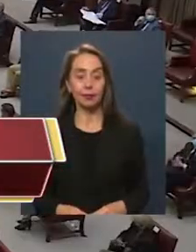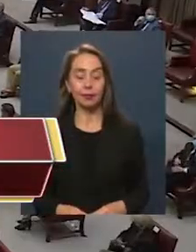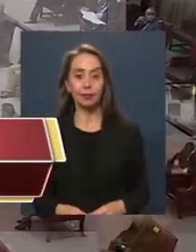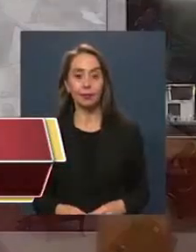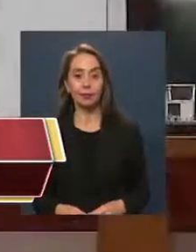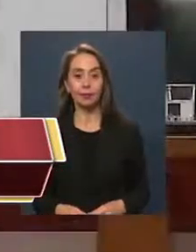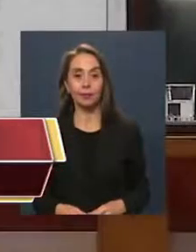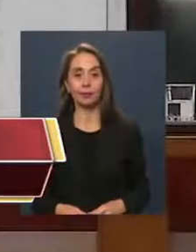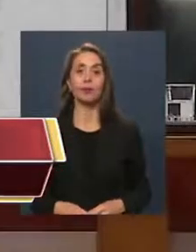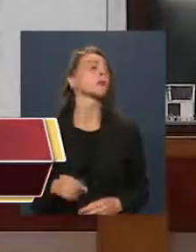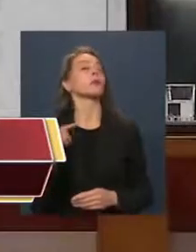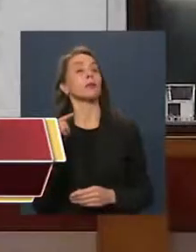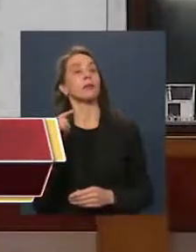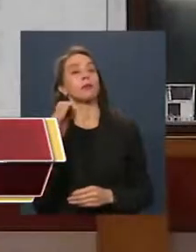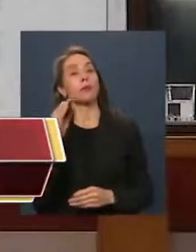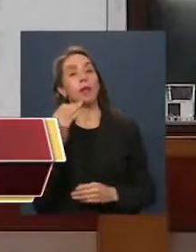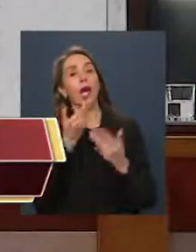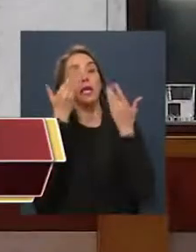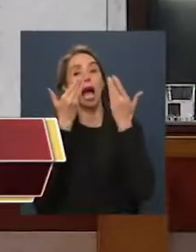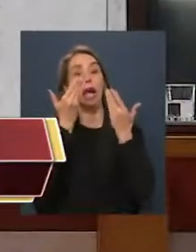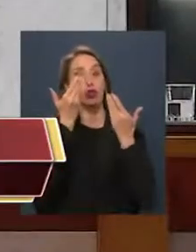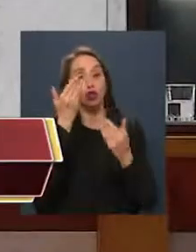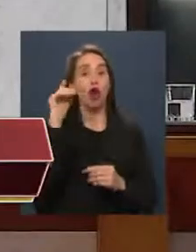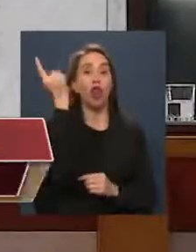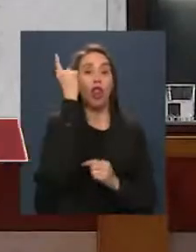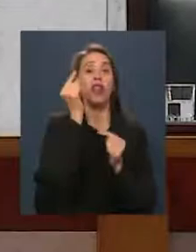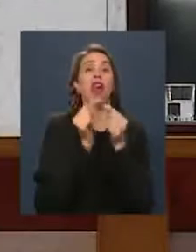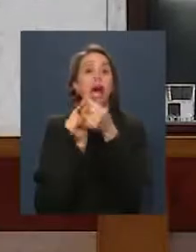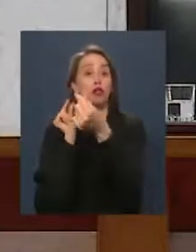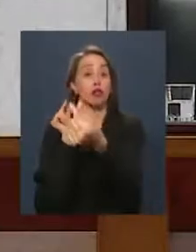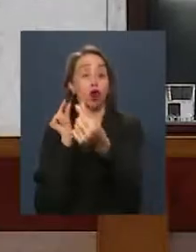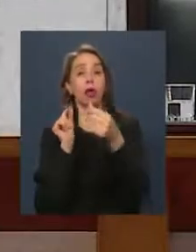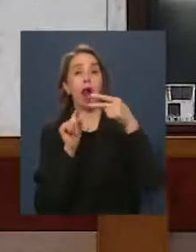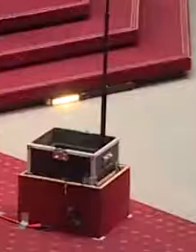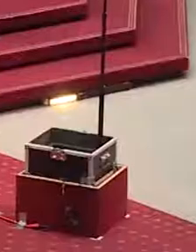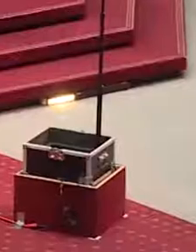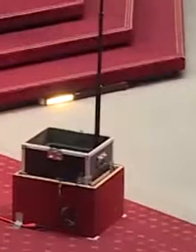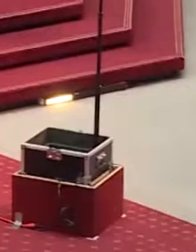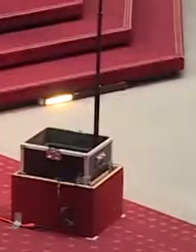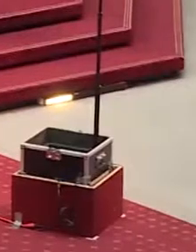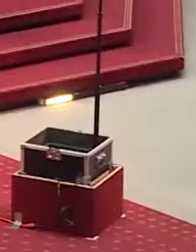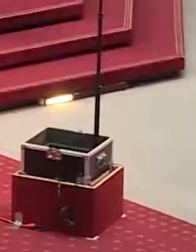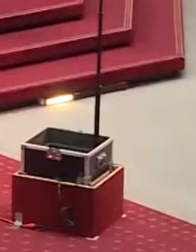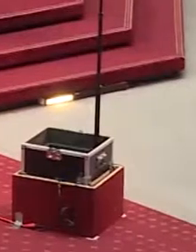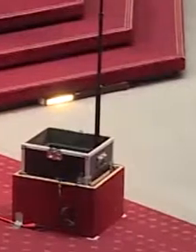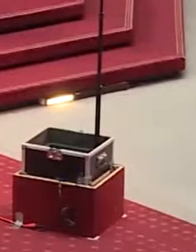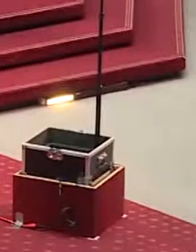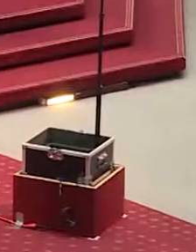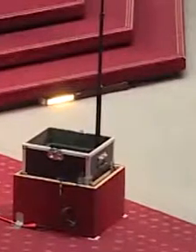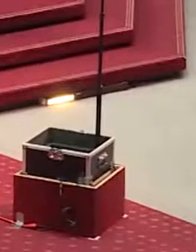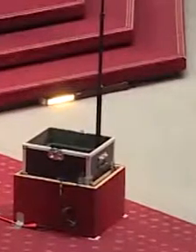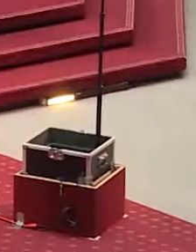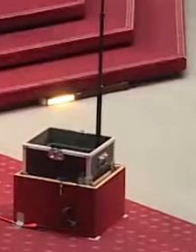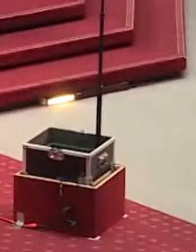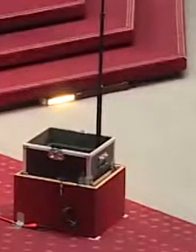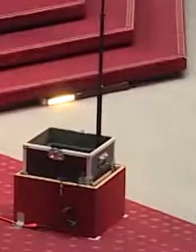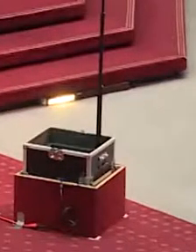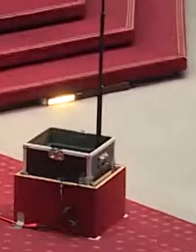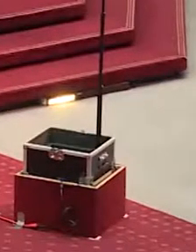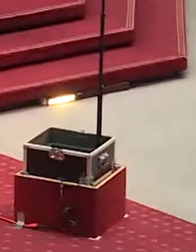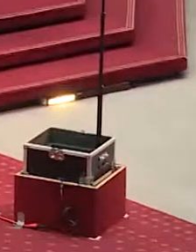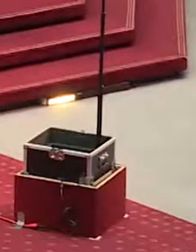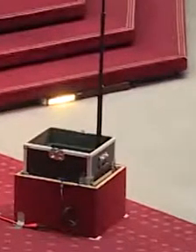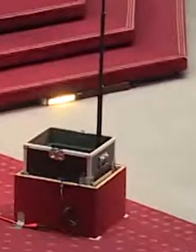destacando que es posible trabajar por Chile más allá de las diferencias. Frente a la testera del Salón de Honor y ante el presidente de la